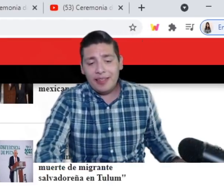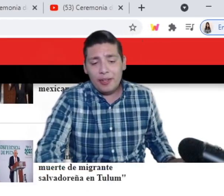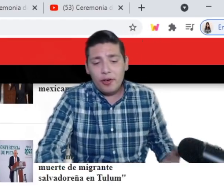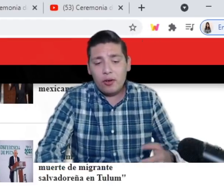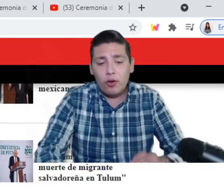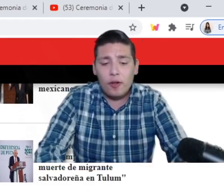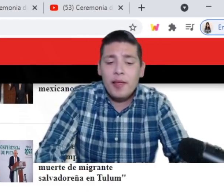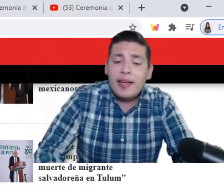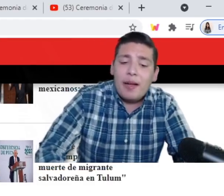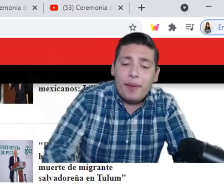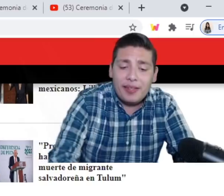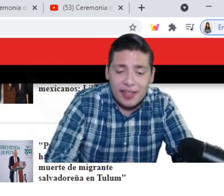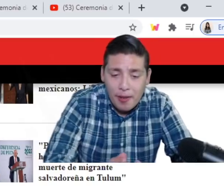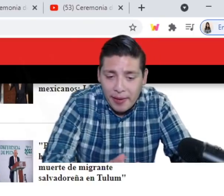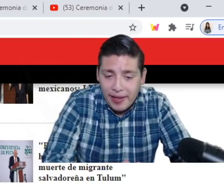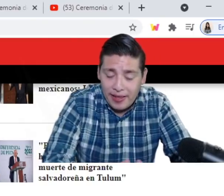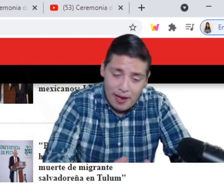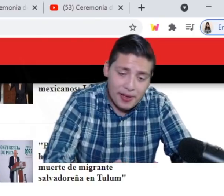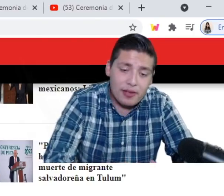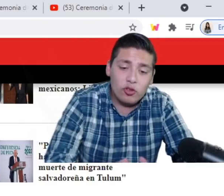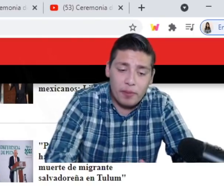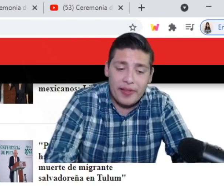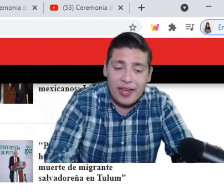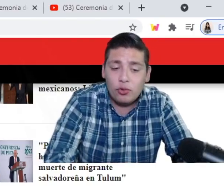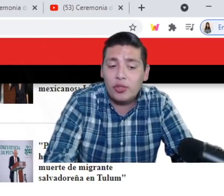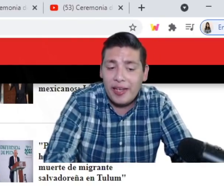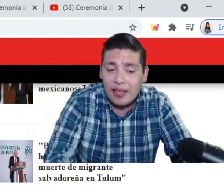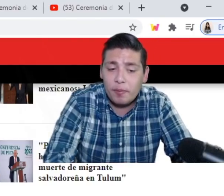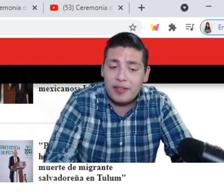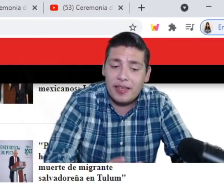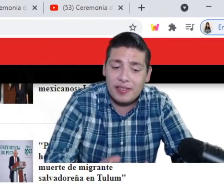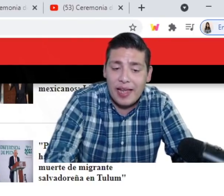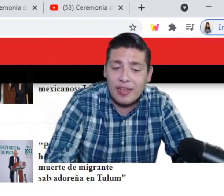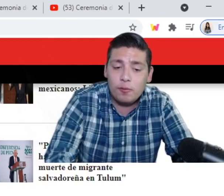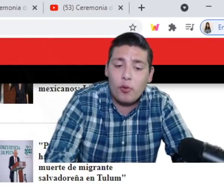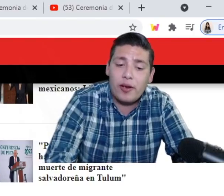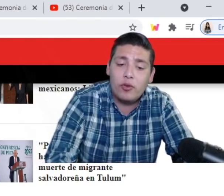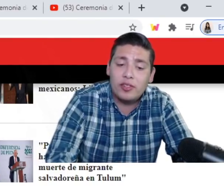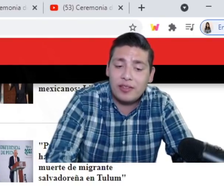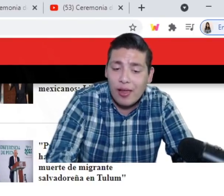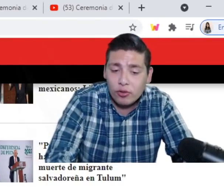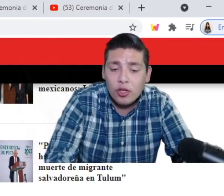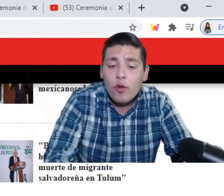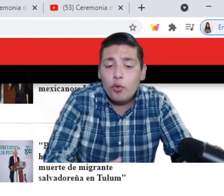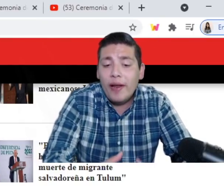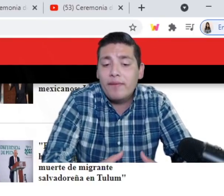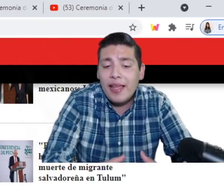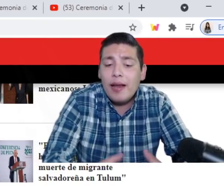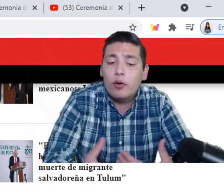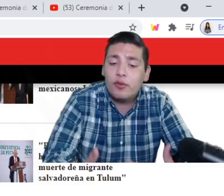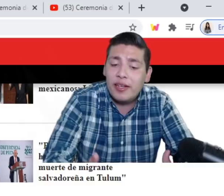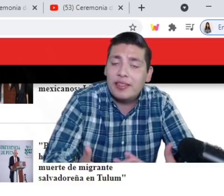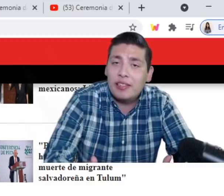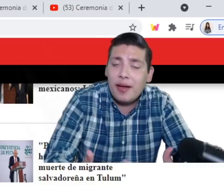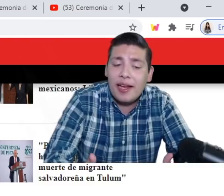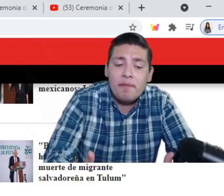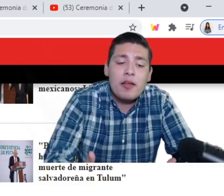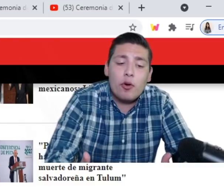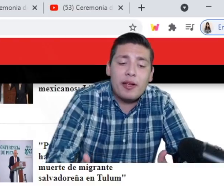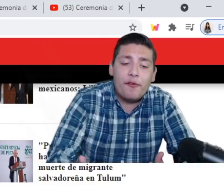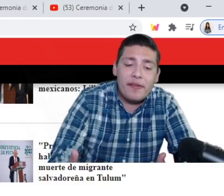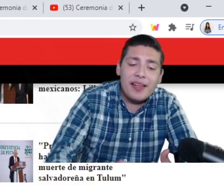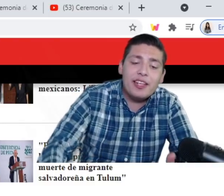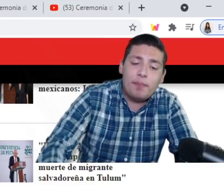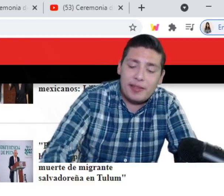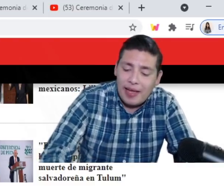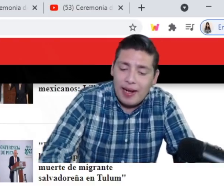El mandatario recordó que a partir de abril suspenderá sus giras presidenciales por los estados durante los fines de semana